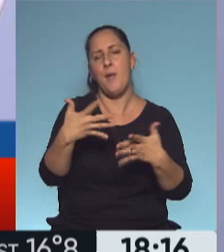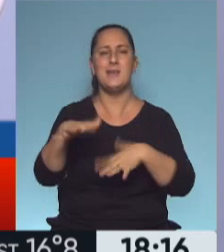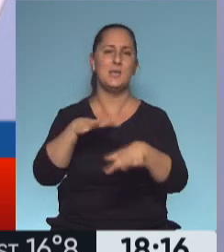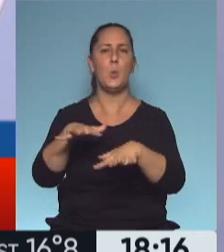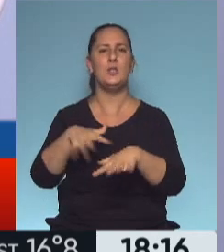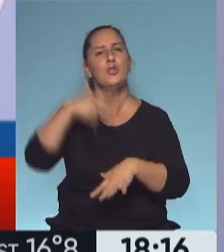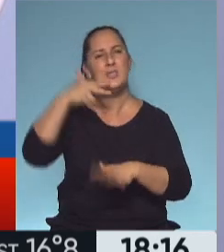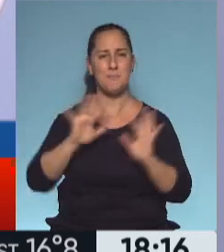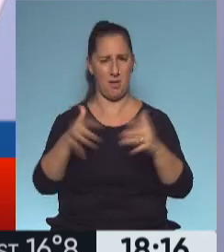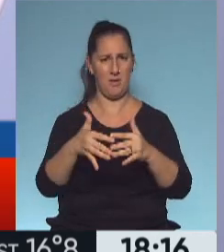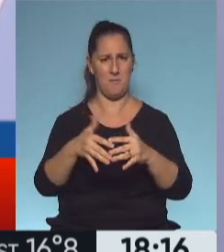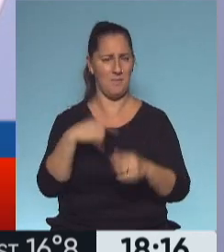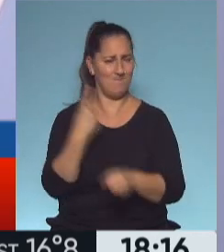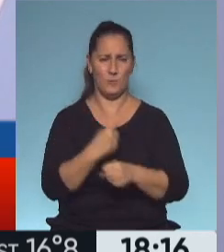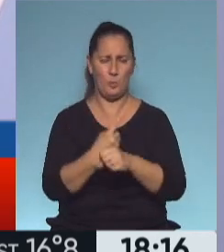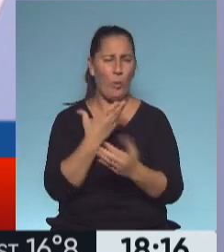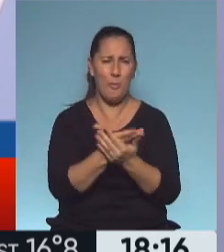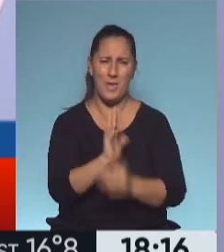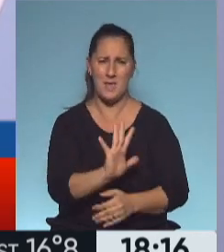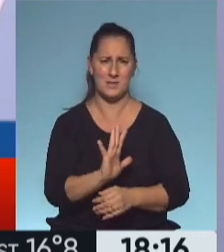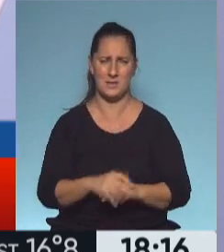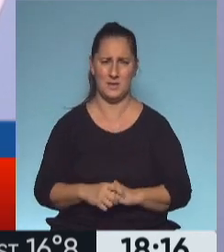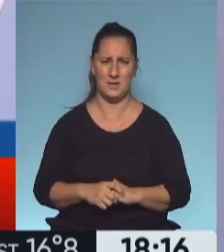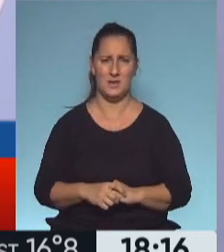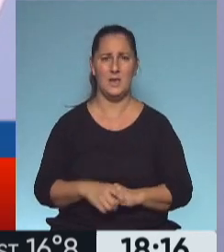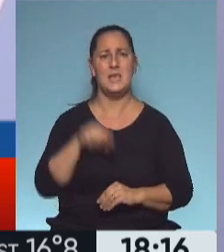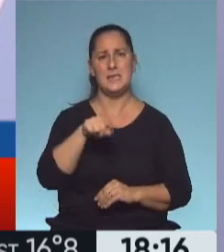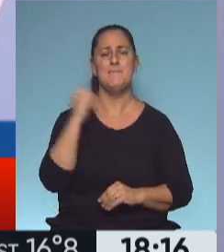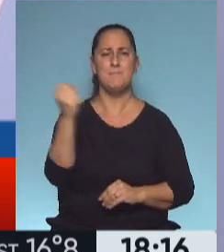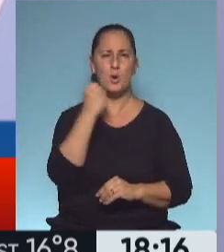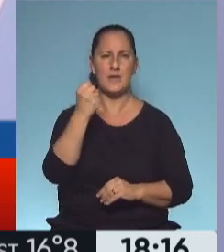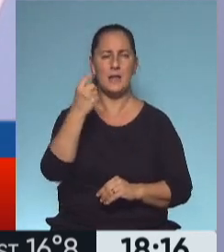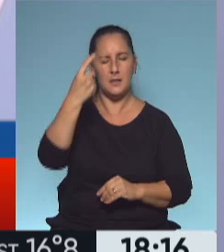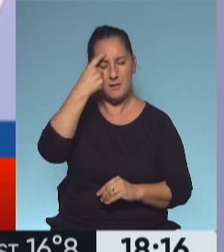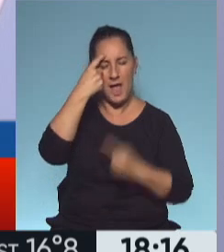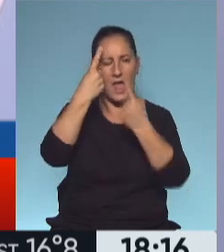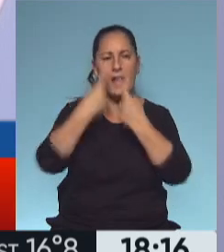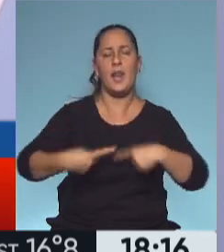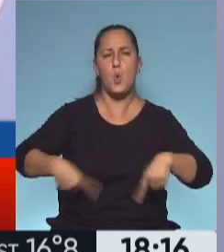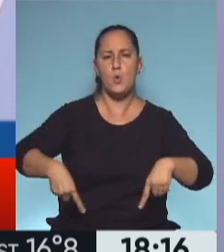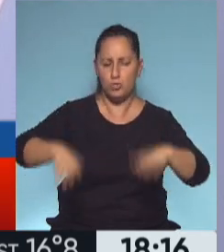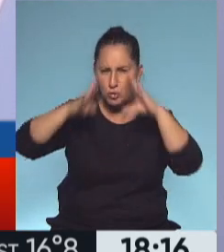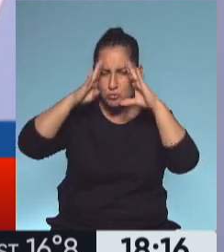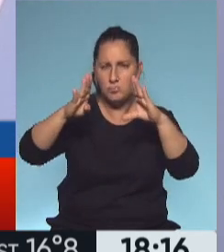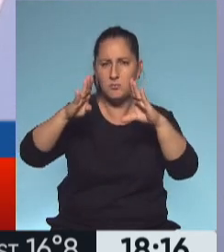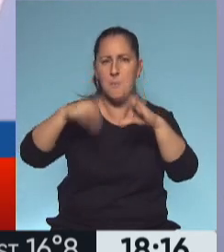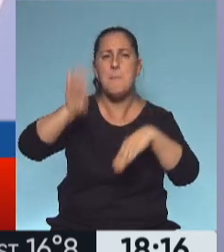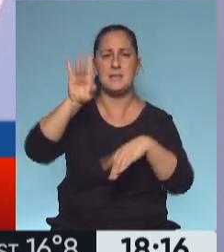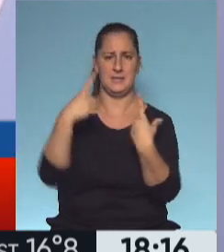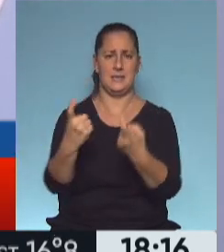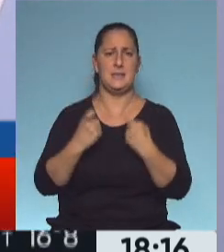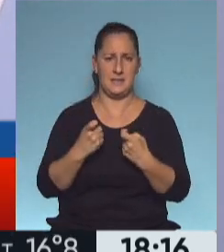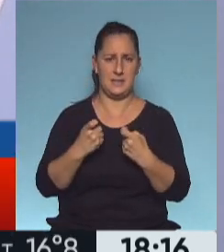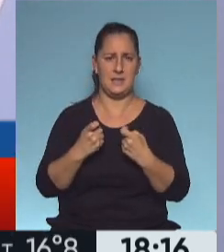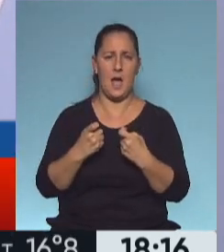situación sin pandemia. Y es muy importante focalizar los recursos en aquello que más hace falta,